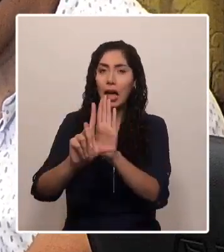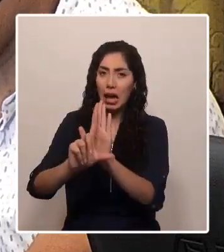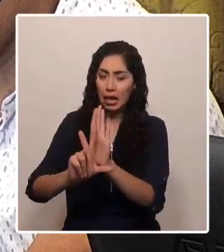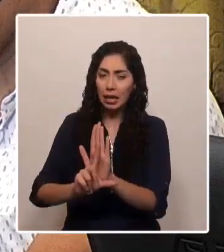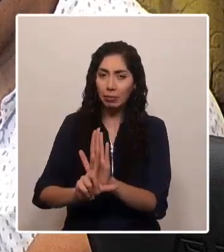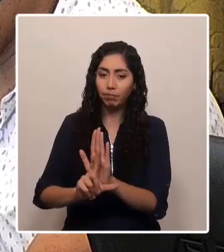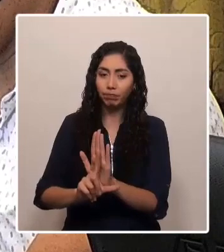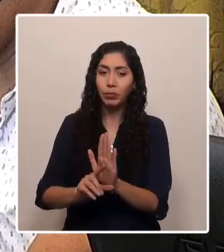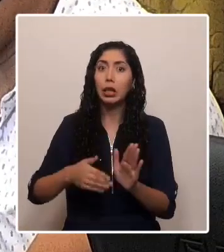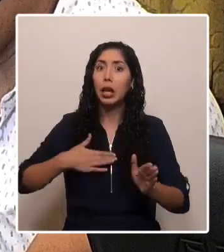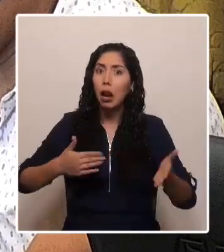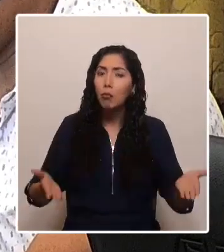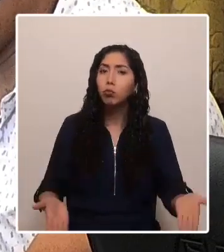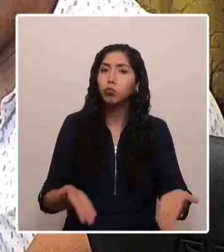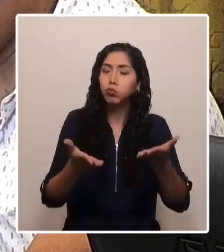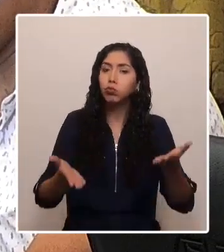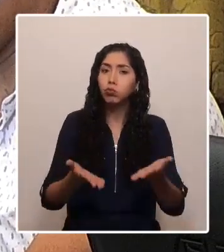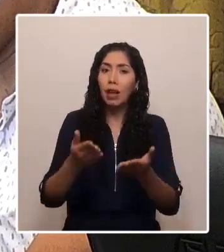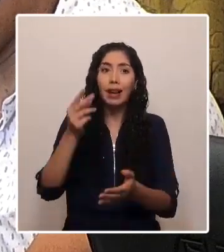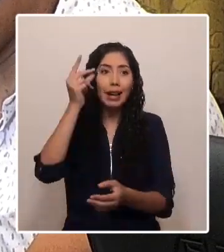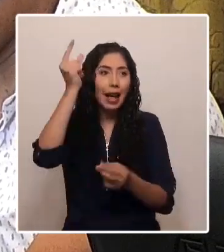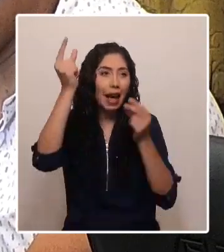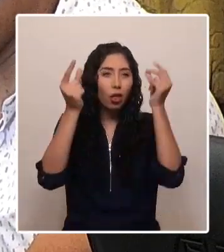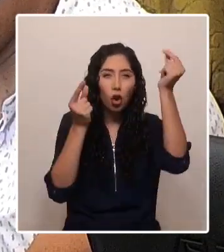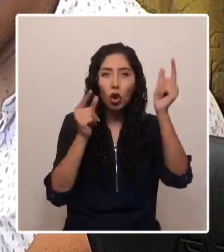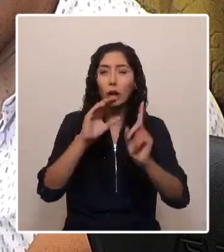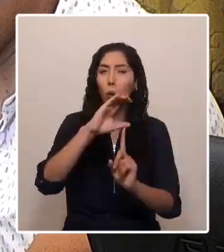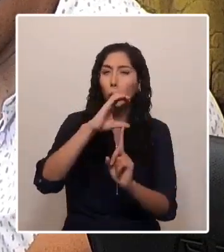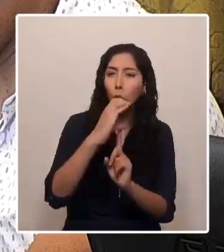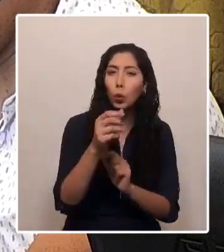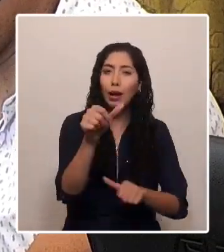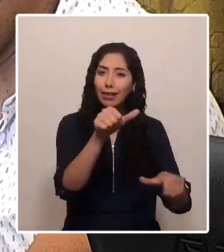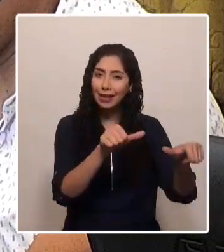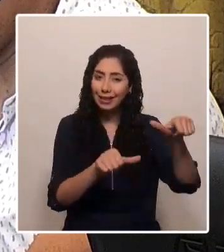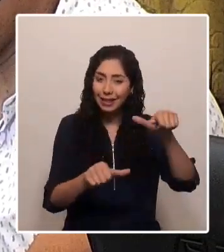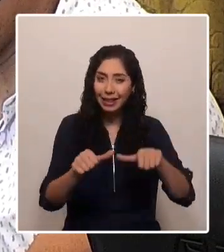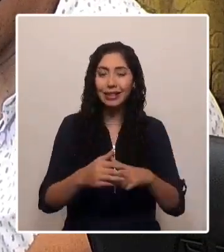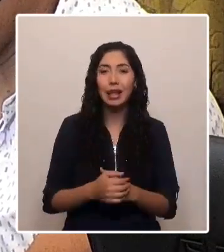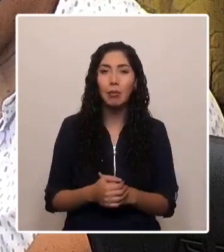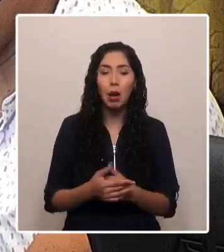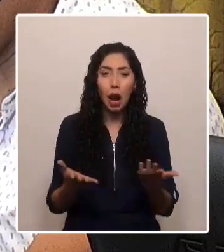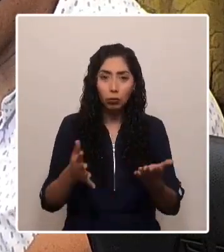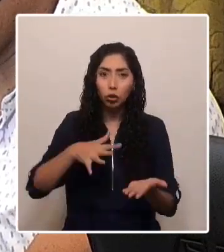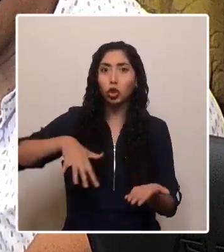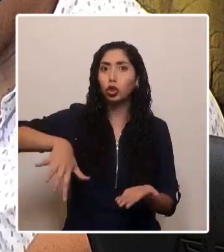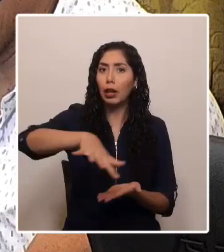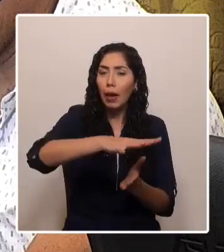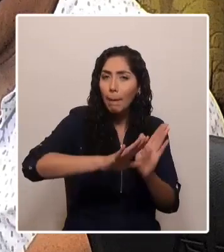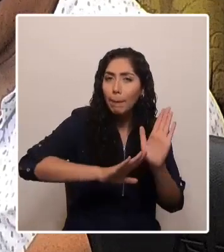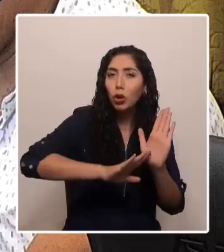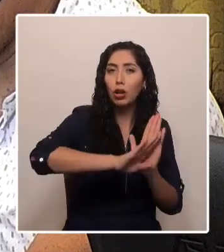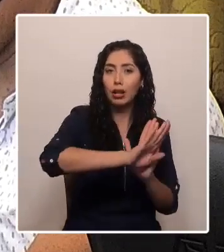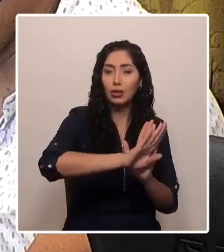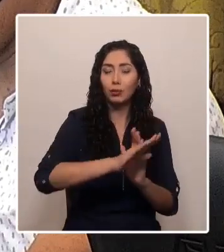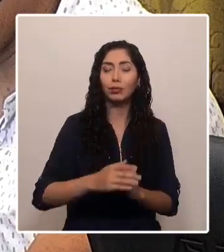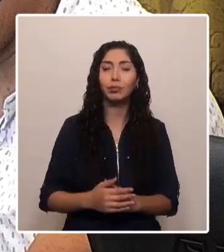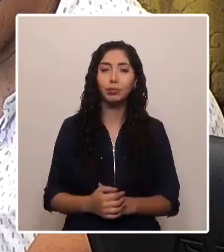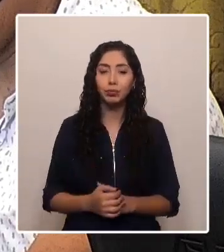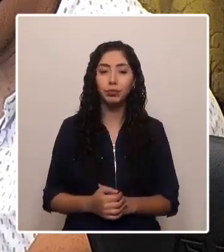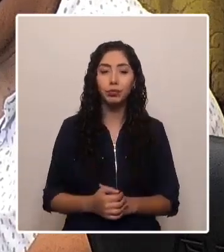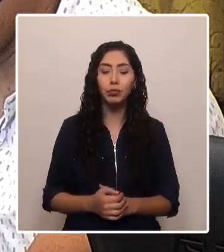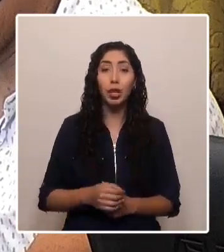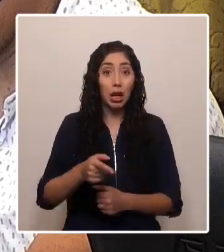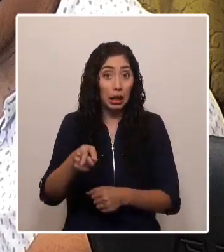contribución activa de los creadores de las culturas y las ciencias al progreso de la sociedad en su conjunto. Se trata de un